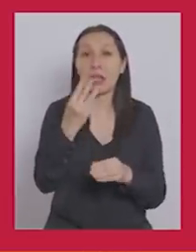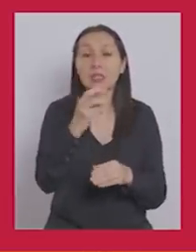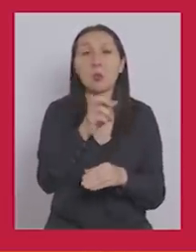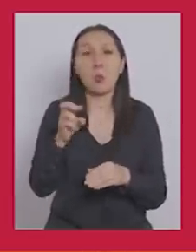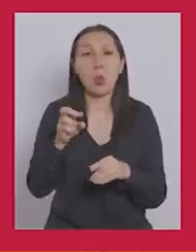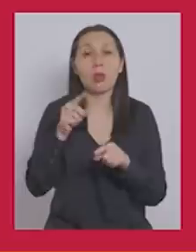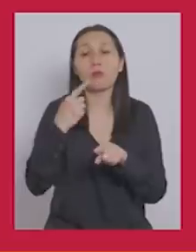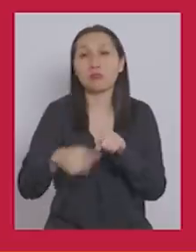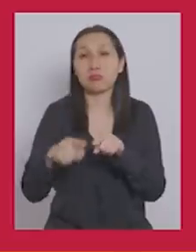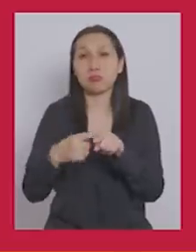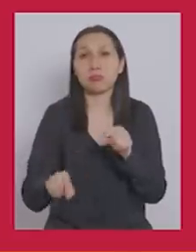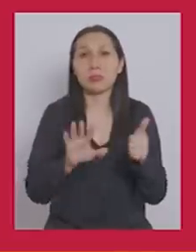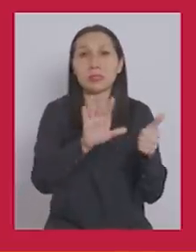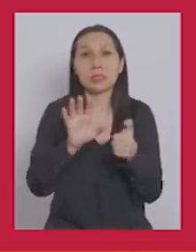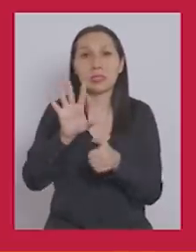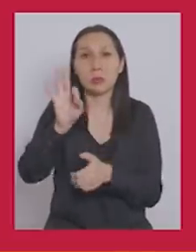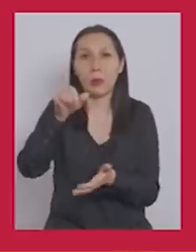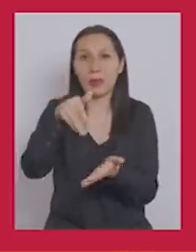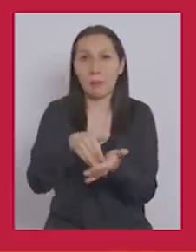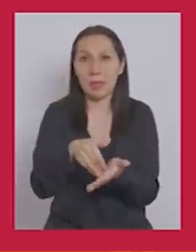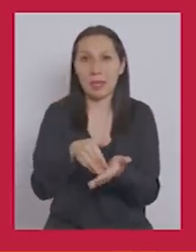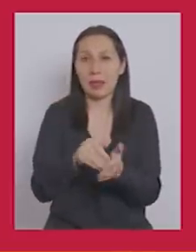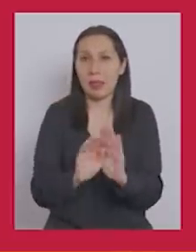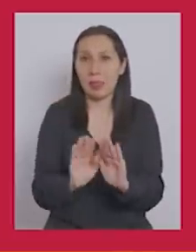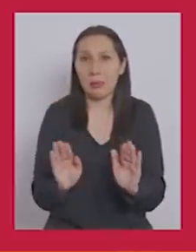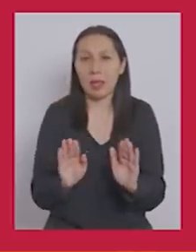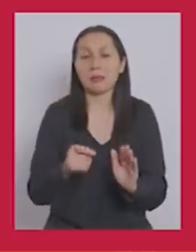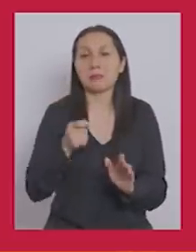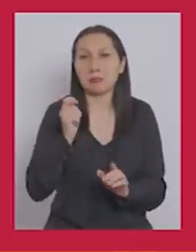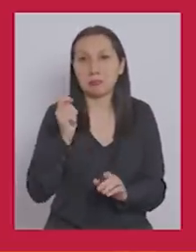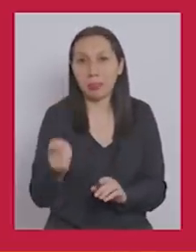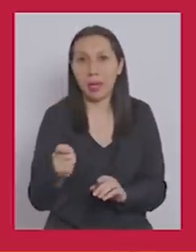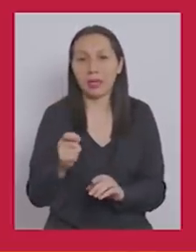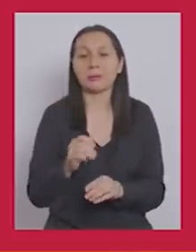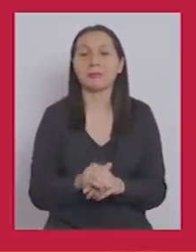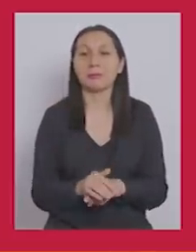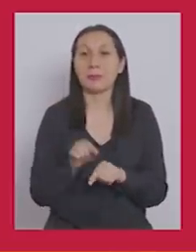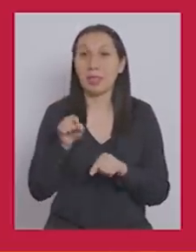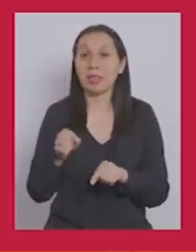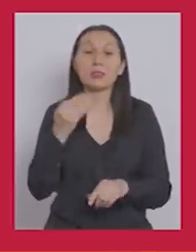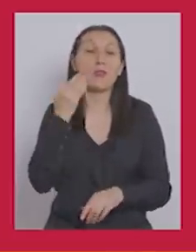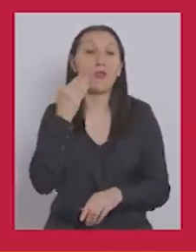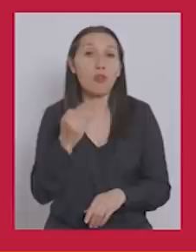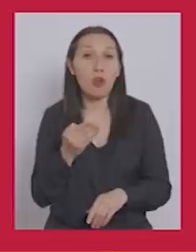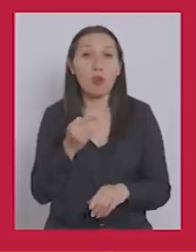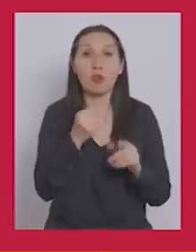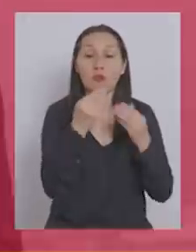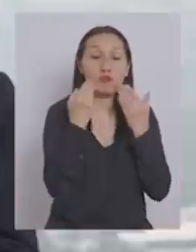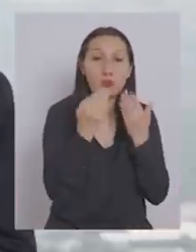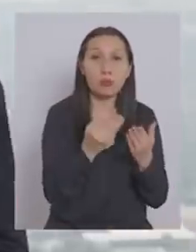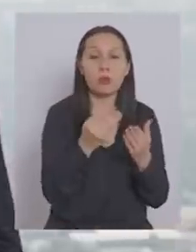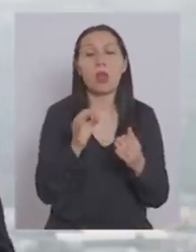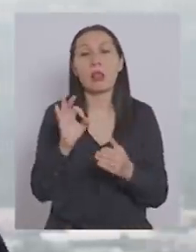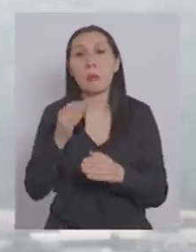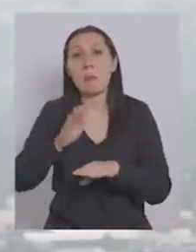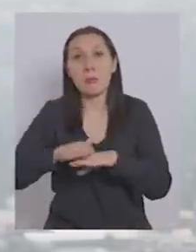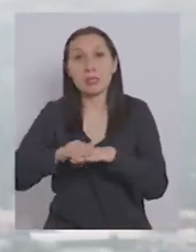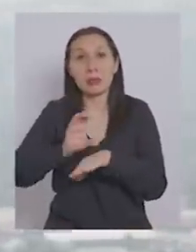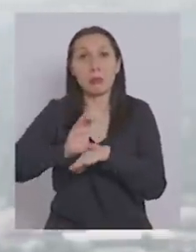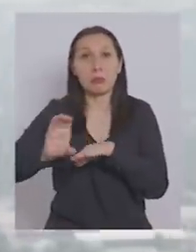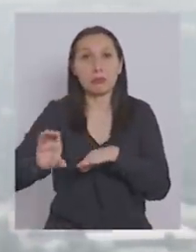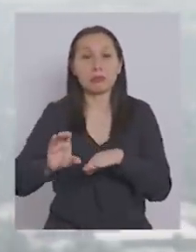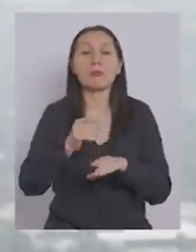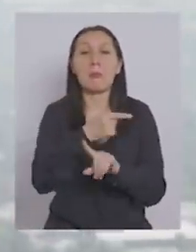de esas 3 cuotas de 650.000 pesos. Este bono y este préstamo para la clase media se